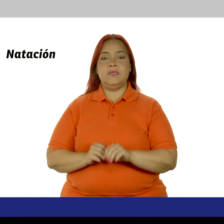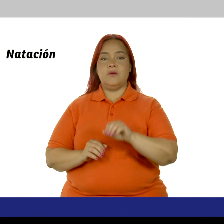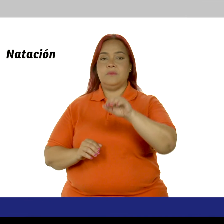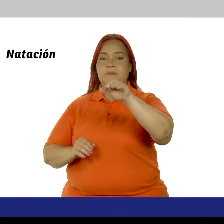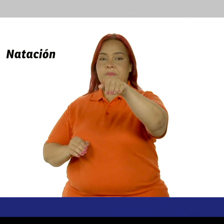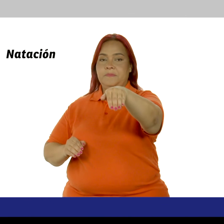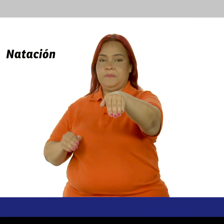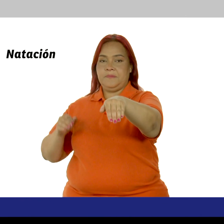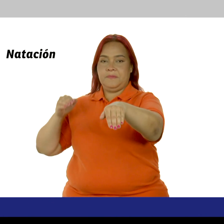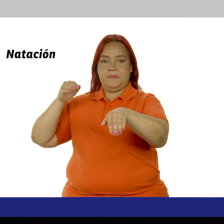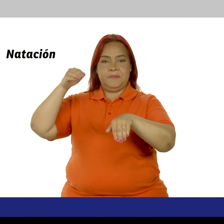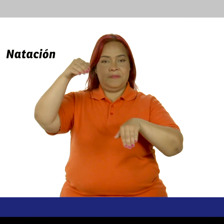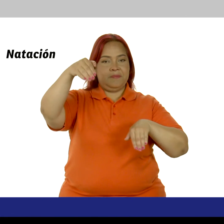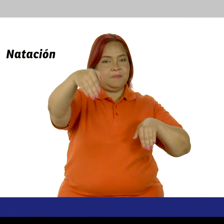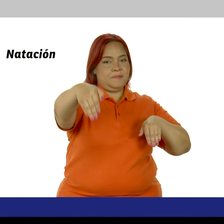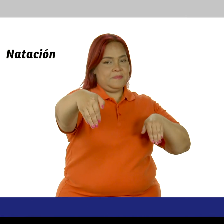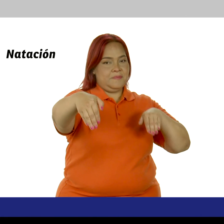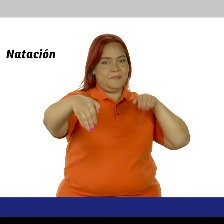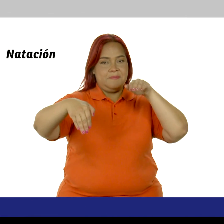natación,